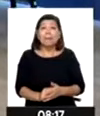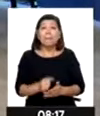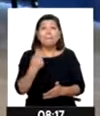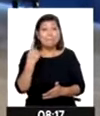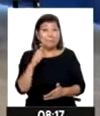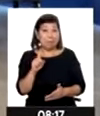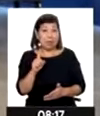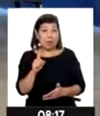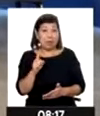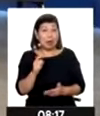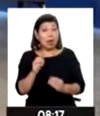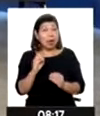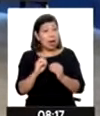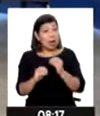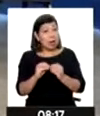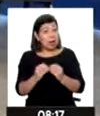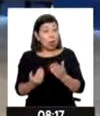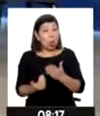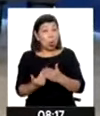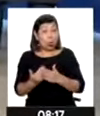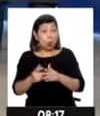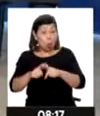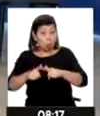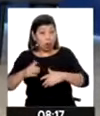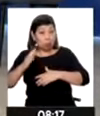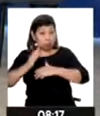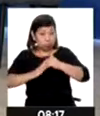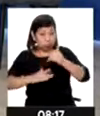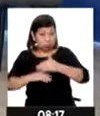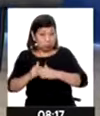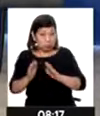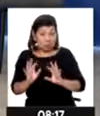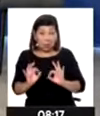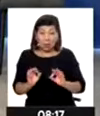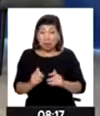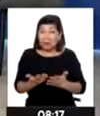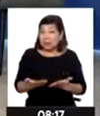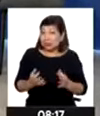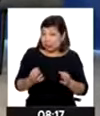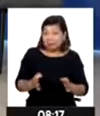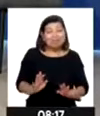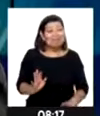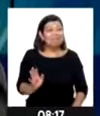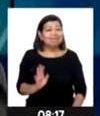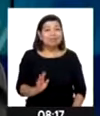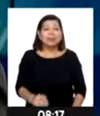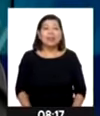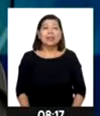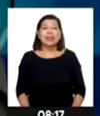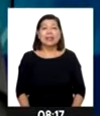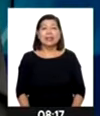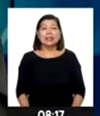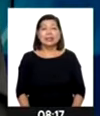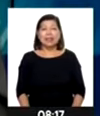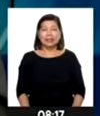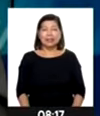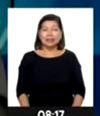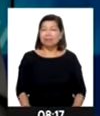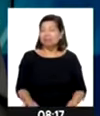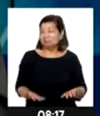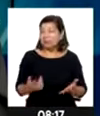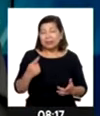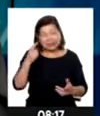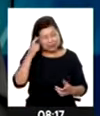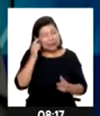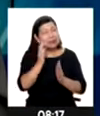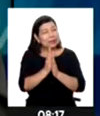para la construcción de nuevos centros penitenciarios, o esto en realidad es algo muy lejano? No. Tenemos un